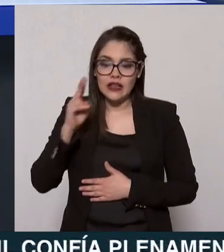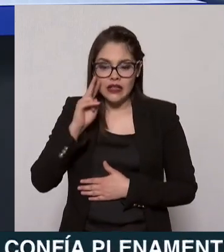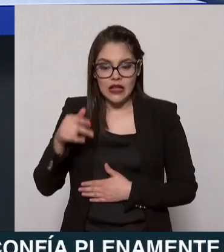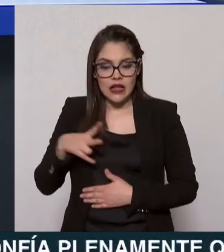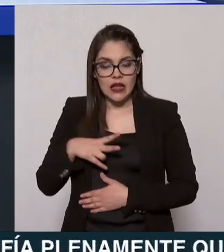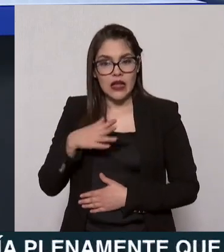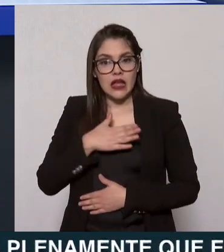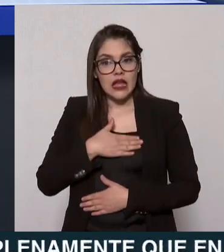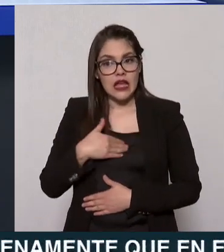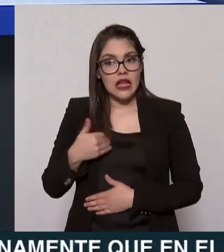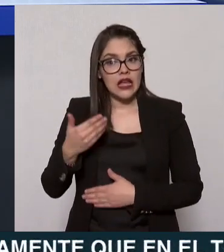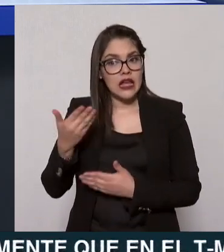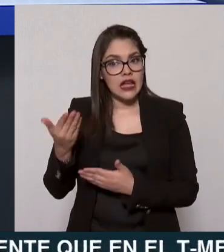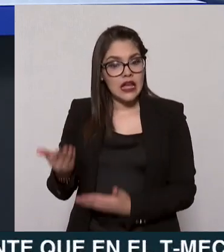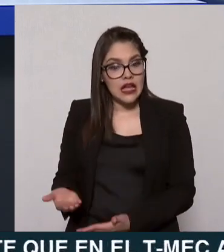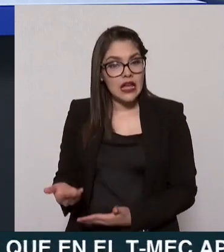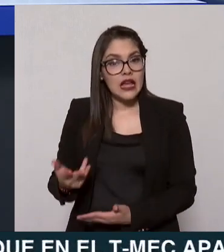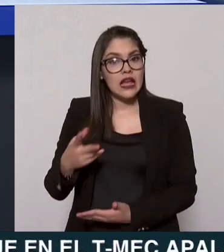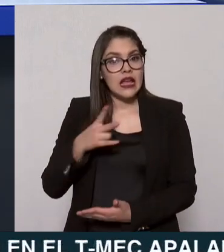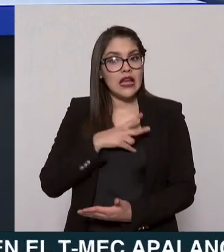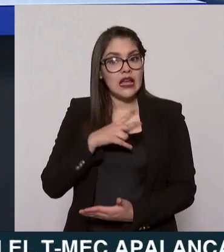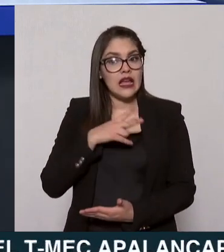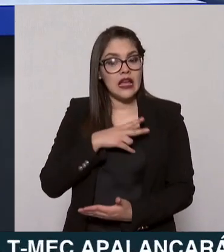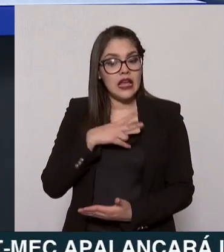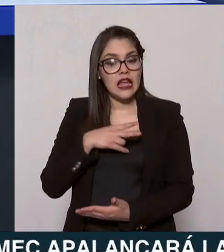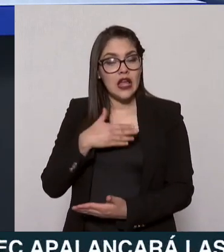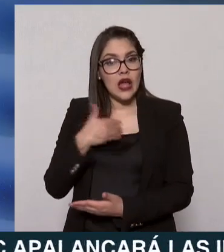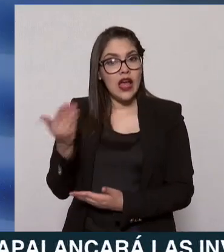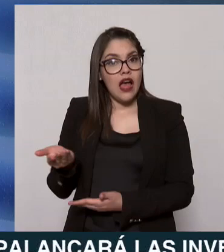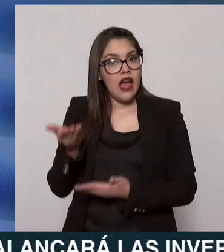completo, ¿no? Con 10 dedos